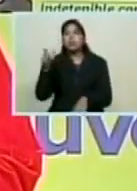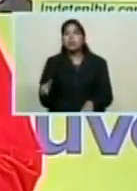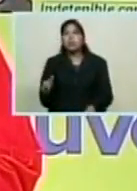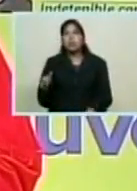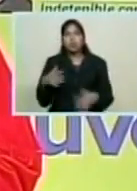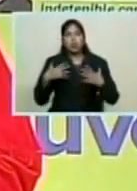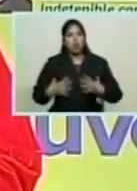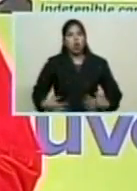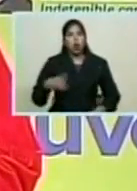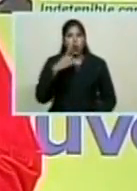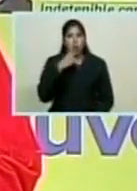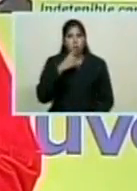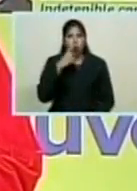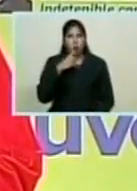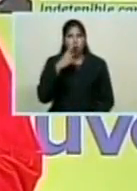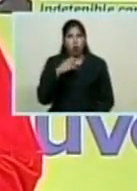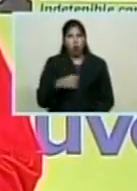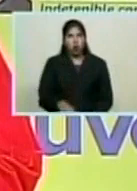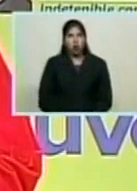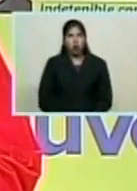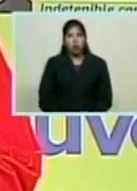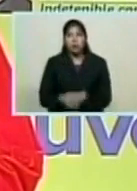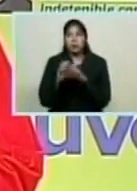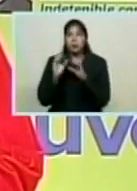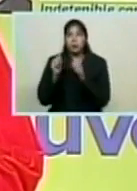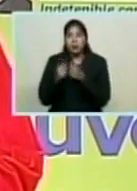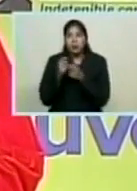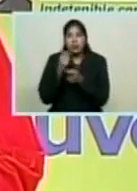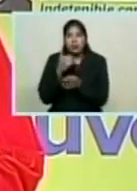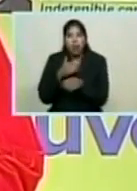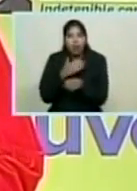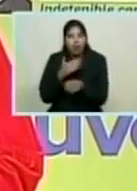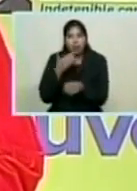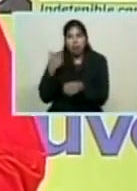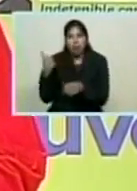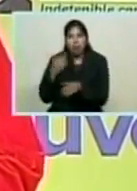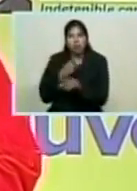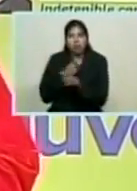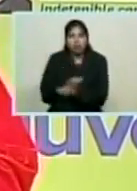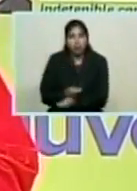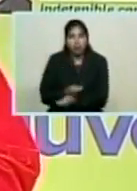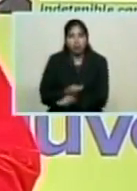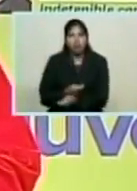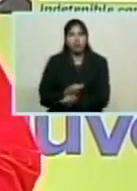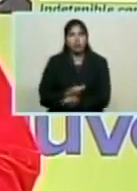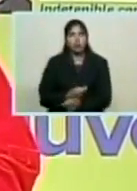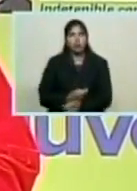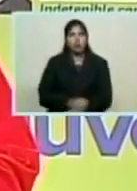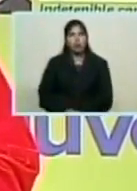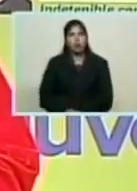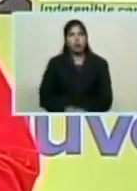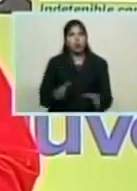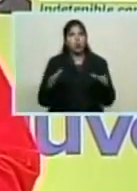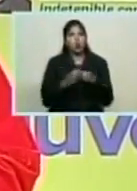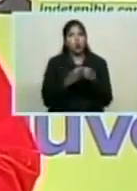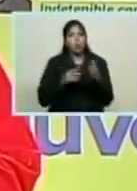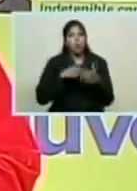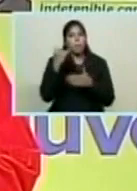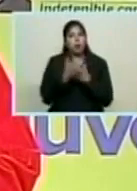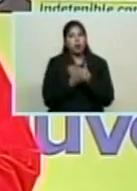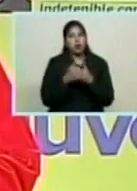profesora recién ingresada al sistema educativo, tengo que decirlo, muchachos del Plan Chamba